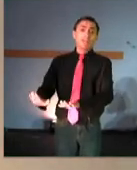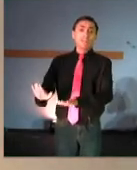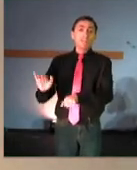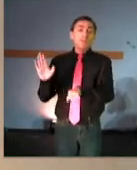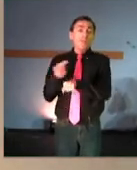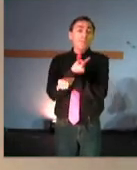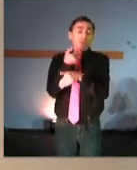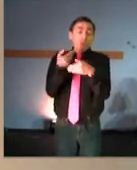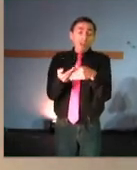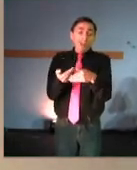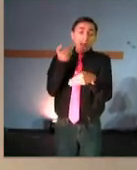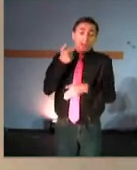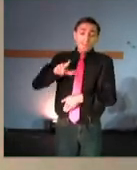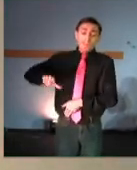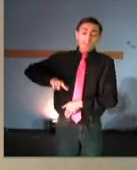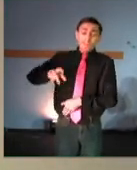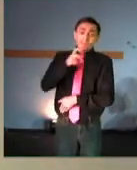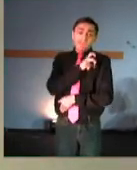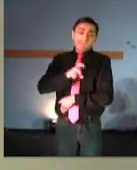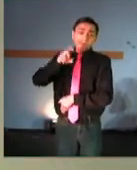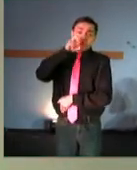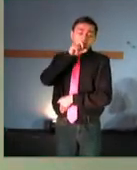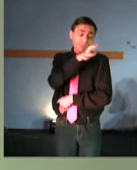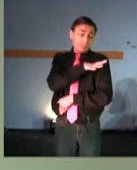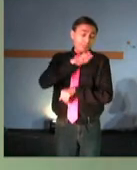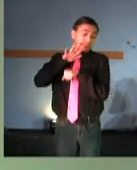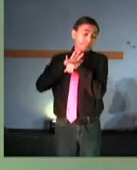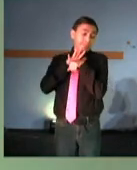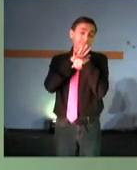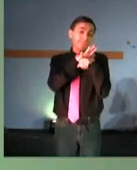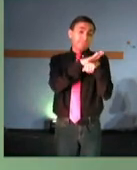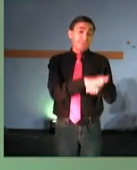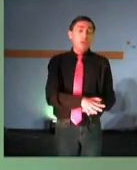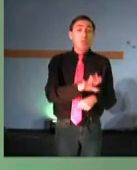oprimido durante más de 40 años.